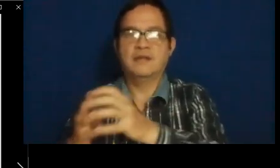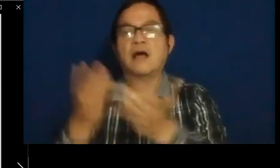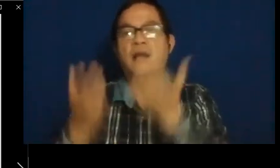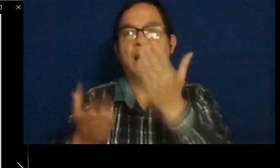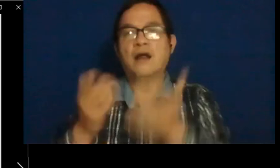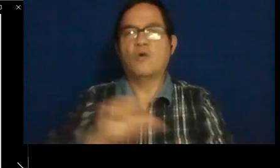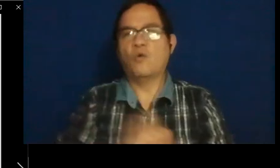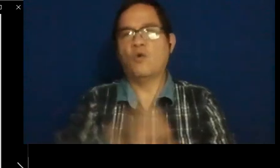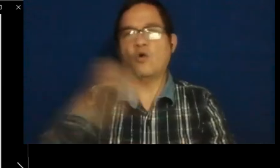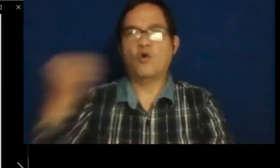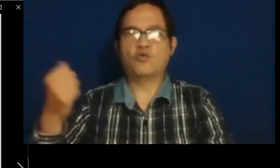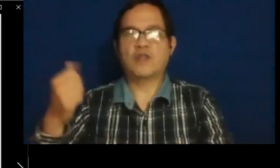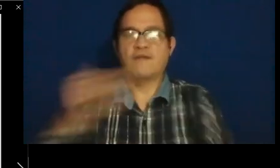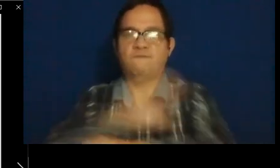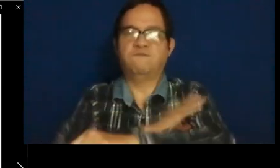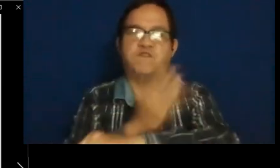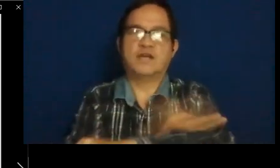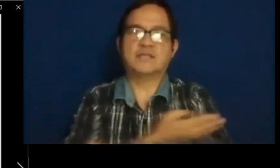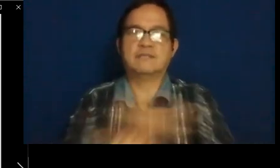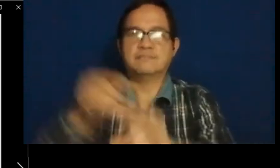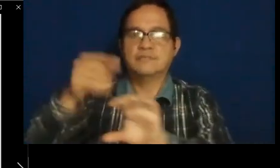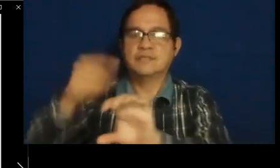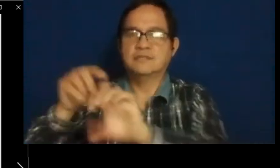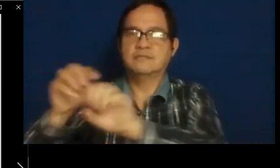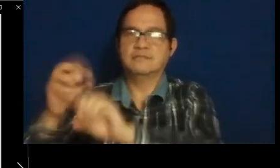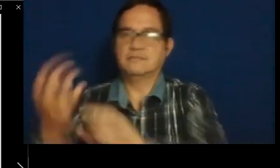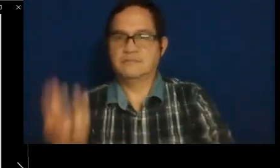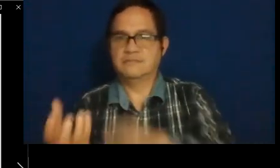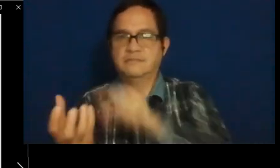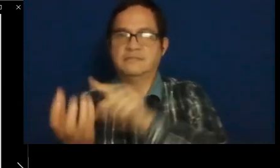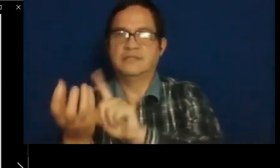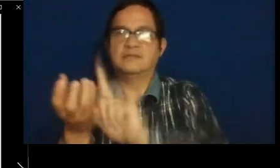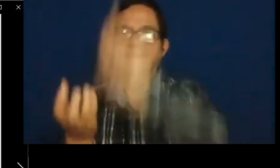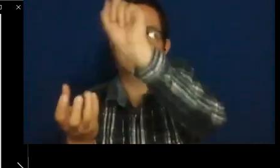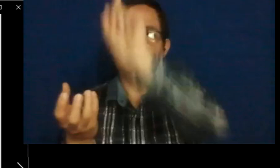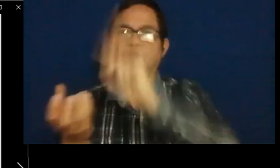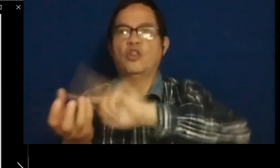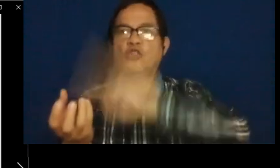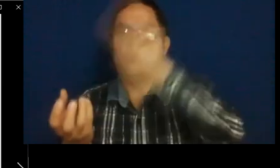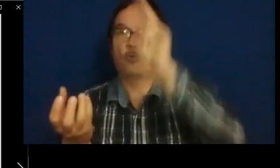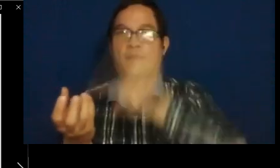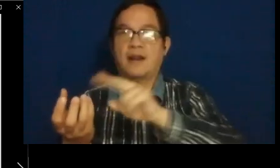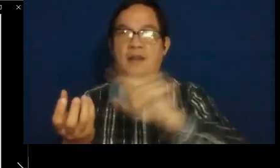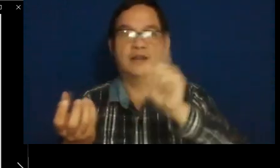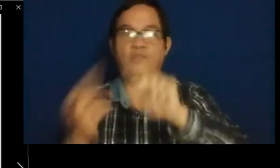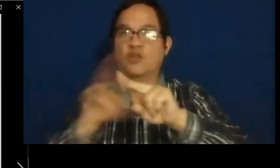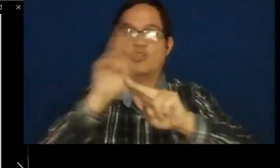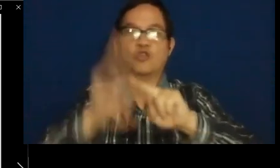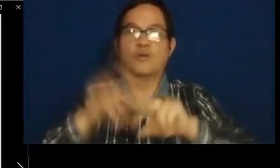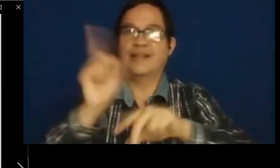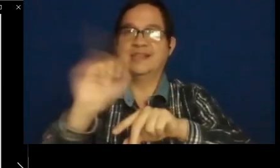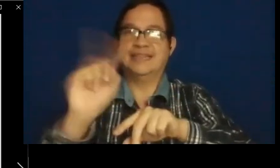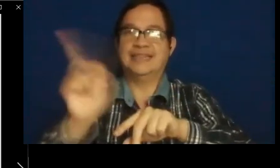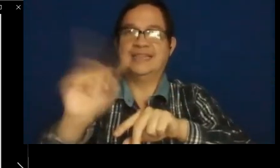a tener otra fuerza que es esta. Alguno de pronto dirá, una normal. No, esta no es una fuerza